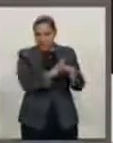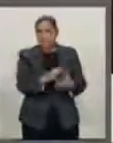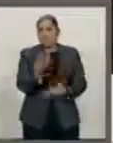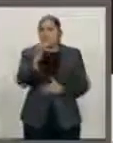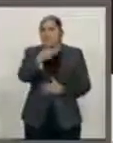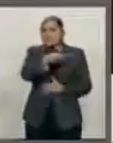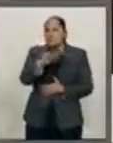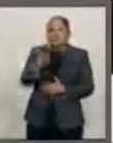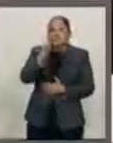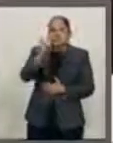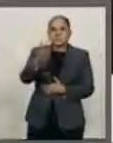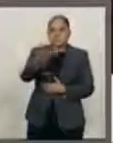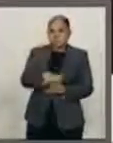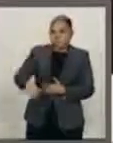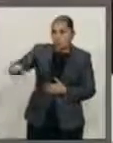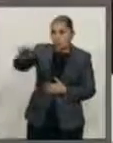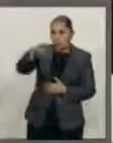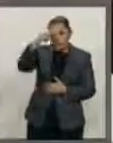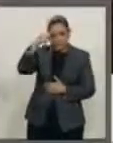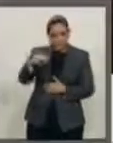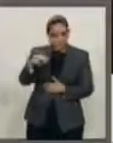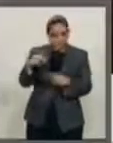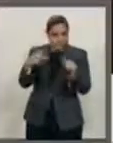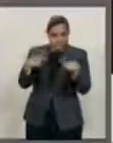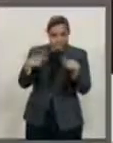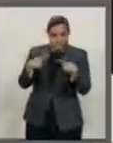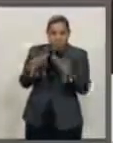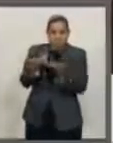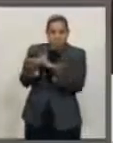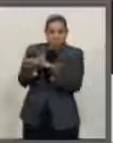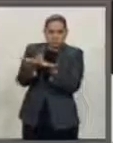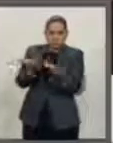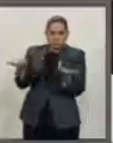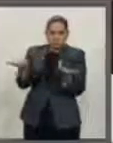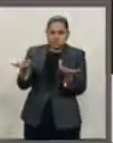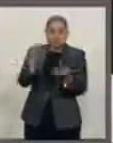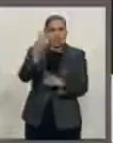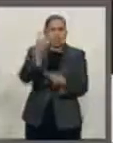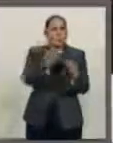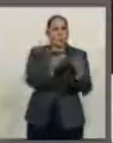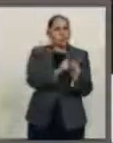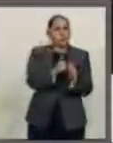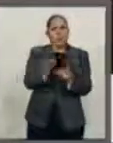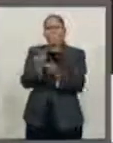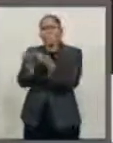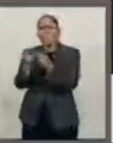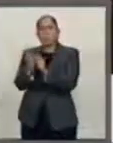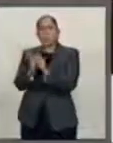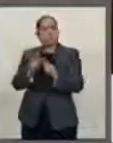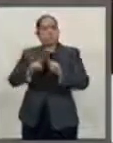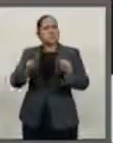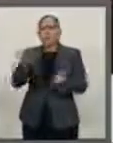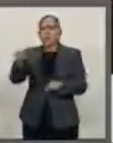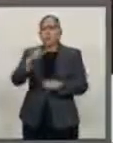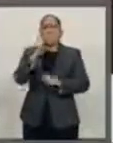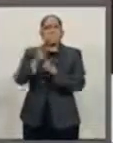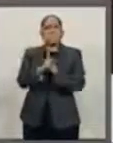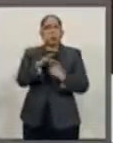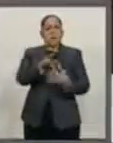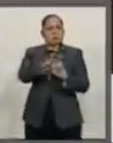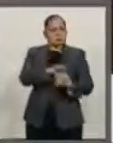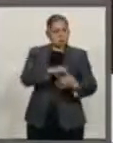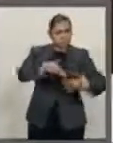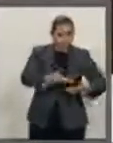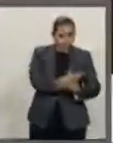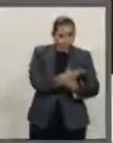en dos grupos, en función de la forma en cómo han adquirido la nacionalidad. En consecuencia,